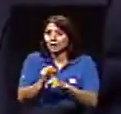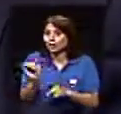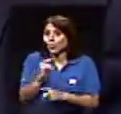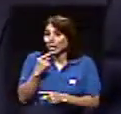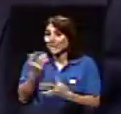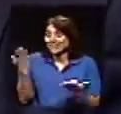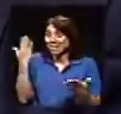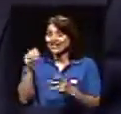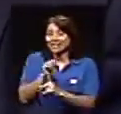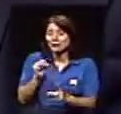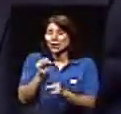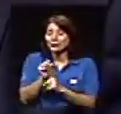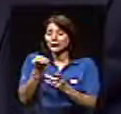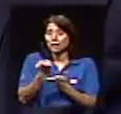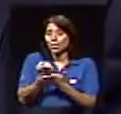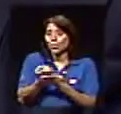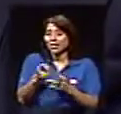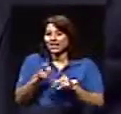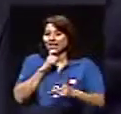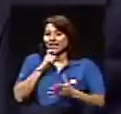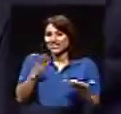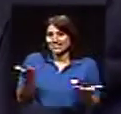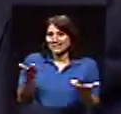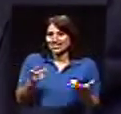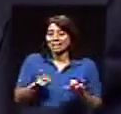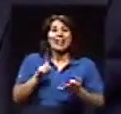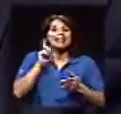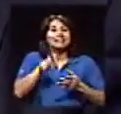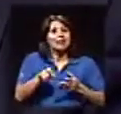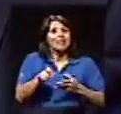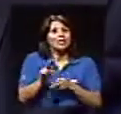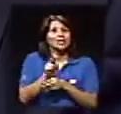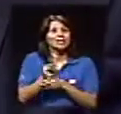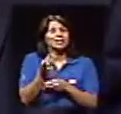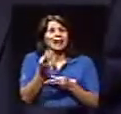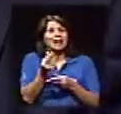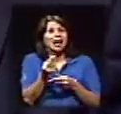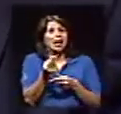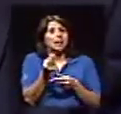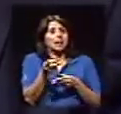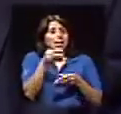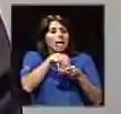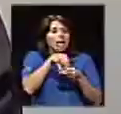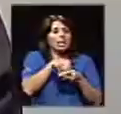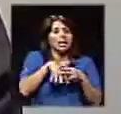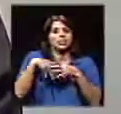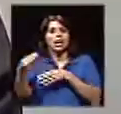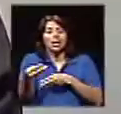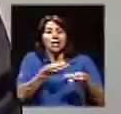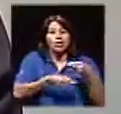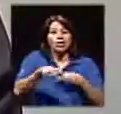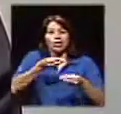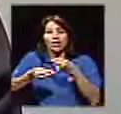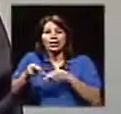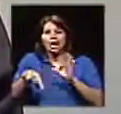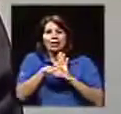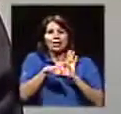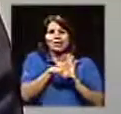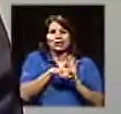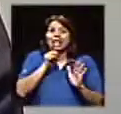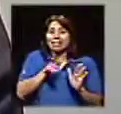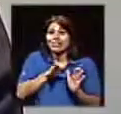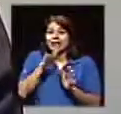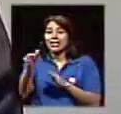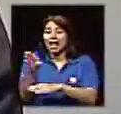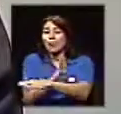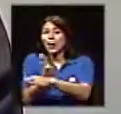situaciones económicas difíciles, tener que manejar flujos de caja negativos, tener que ir a los bancos a pedir en